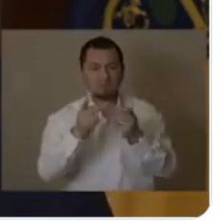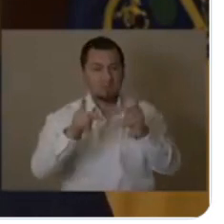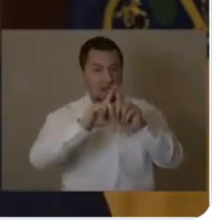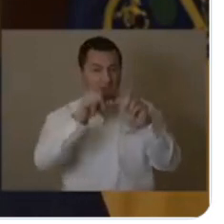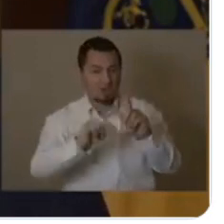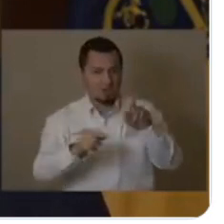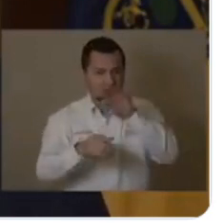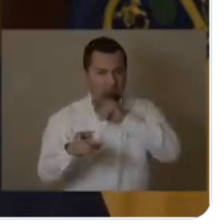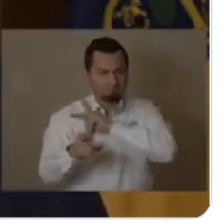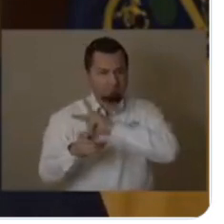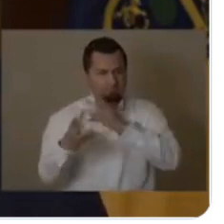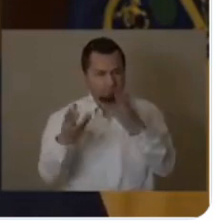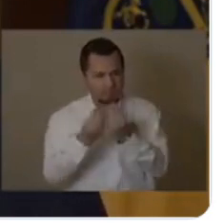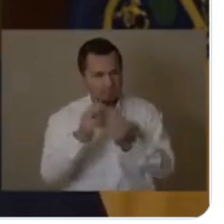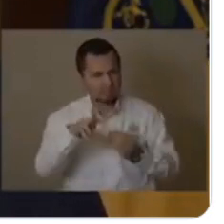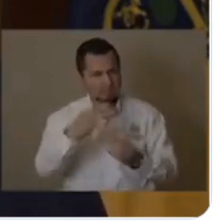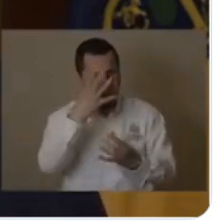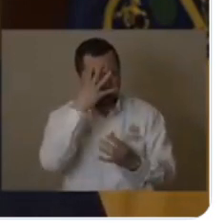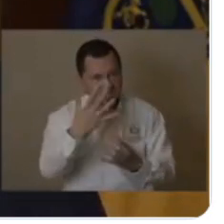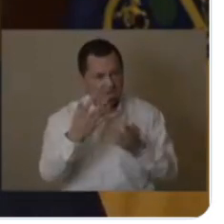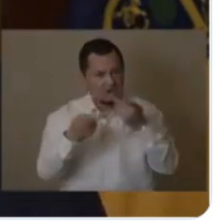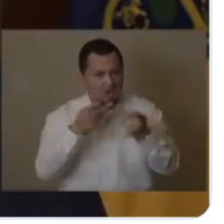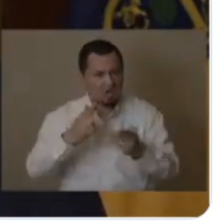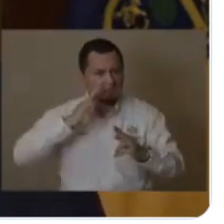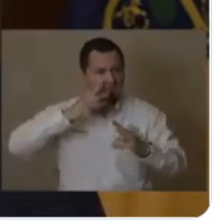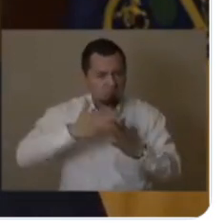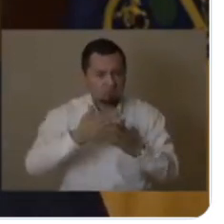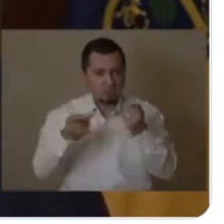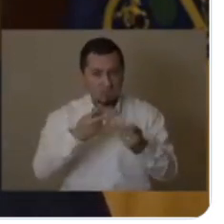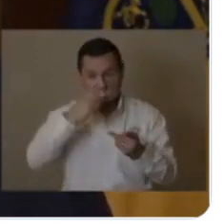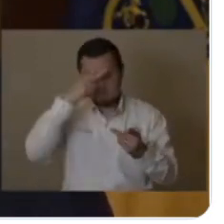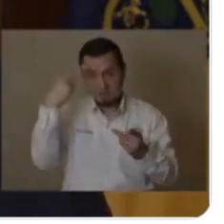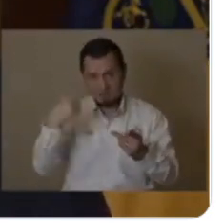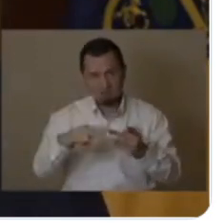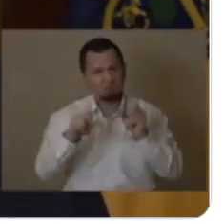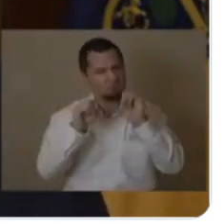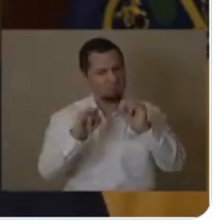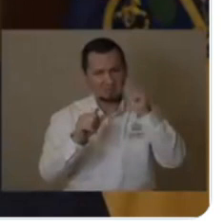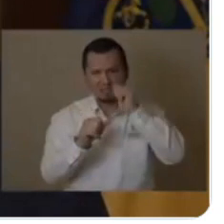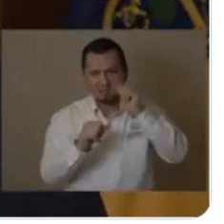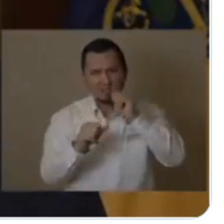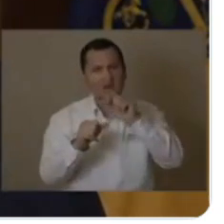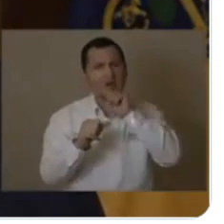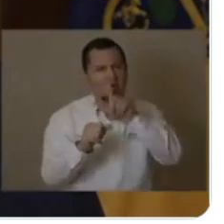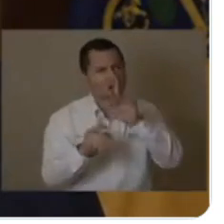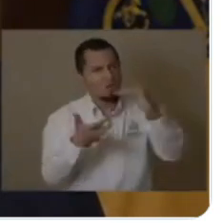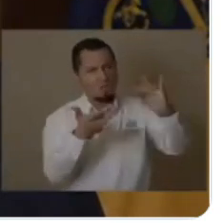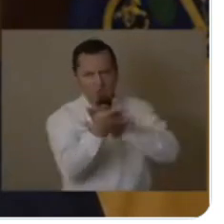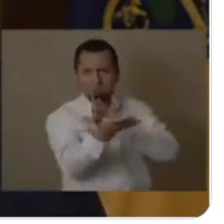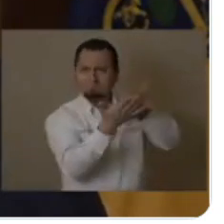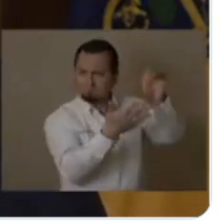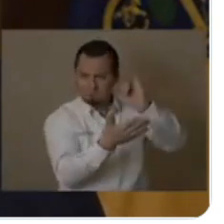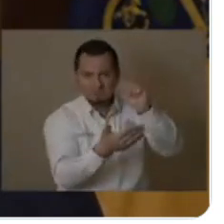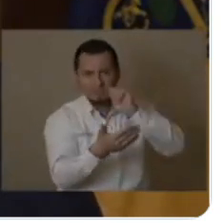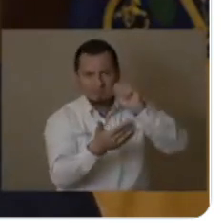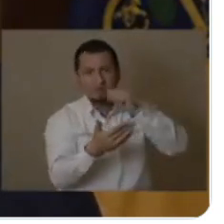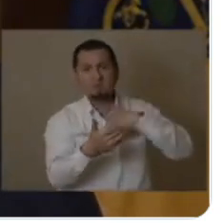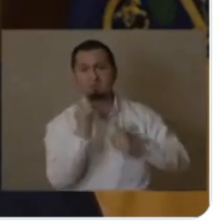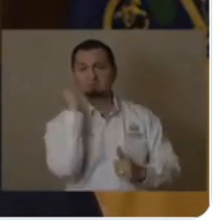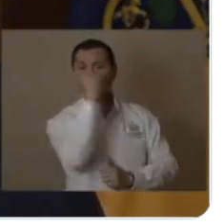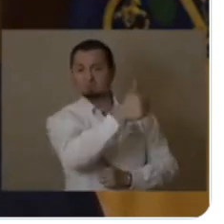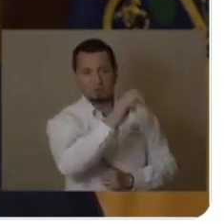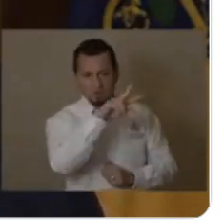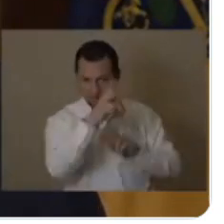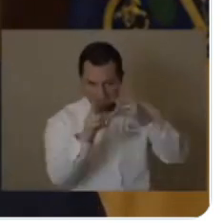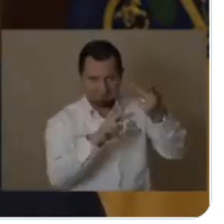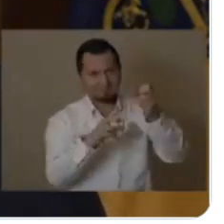Aquí sabemos levantar la voz cuando no estamos de acuerdo en algo con el gobierno federal, pero también sabemos responder a la unidad nacional cuando ésta se invoca